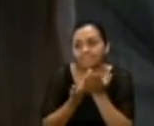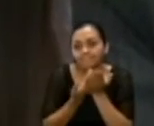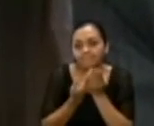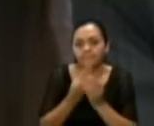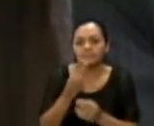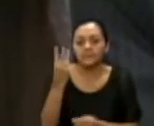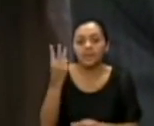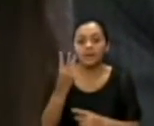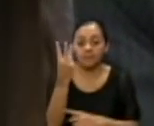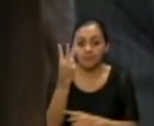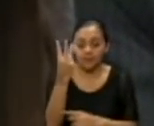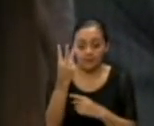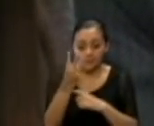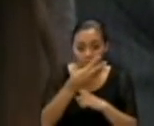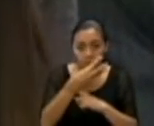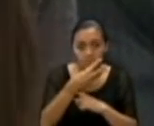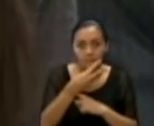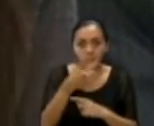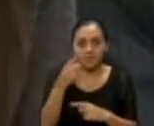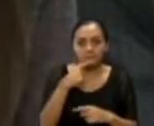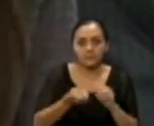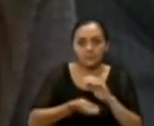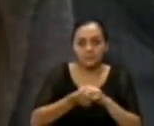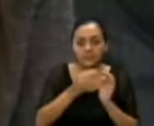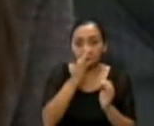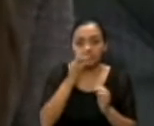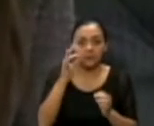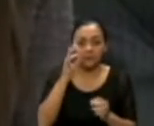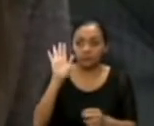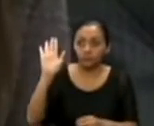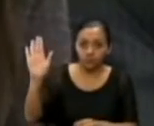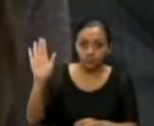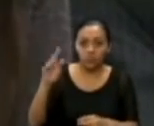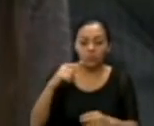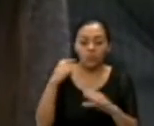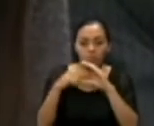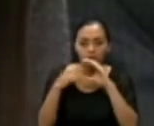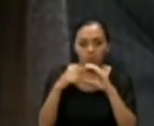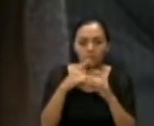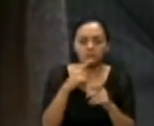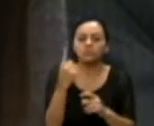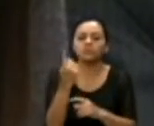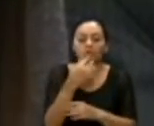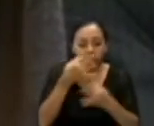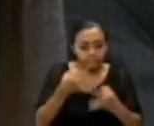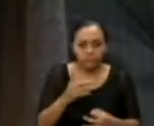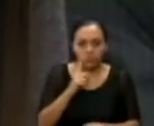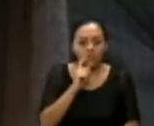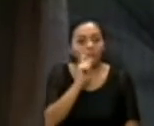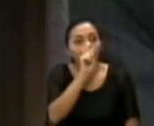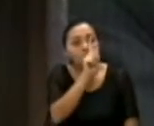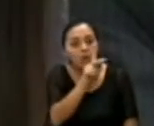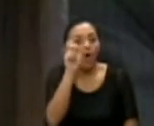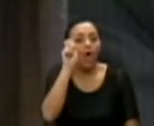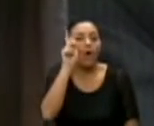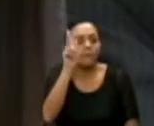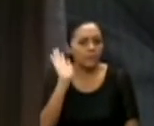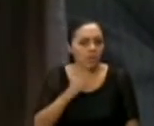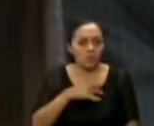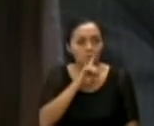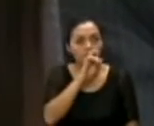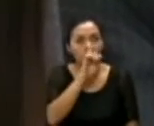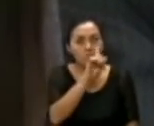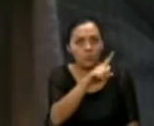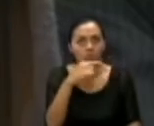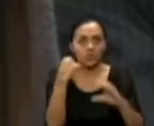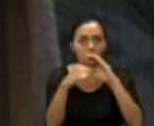wikileaks decían por ejemplo que hubo según estos correos yo no lo estoy afirmando le estoy preguntando en su opinión por favor presidente estos correos